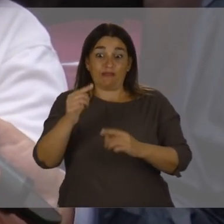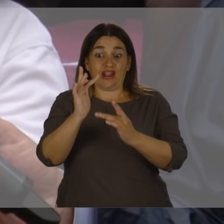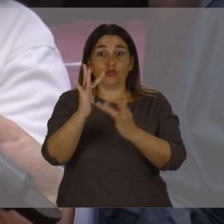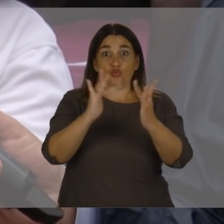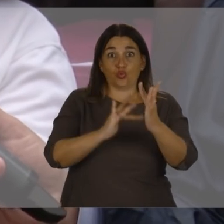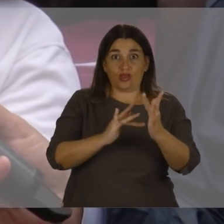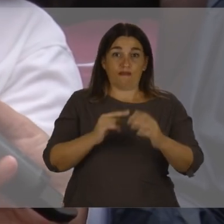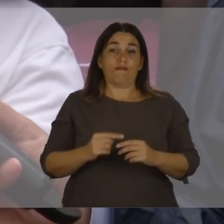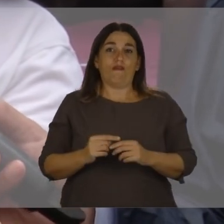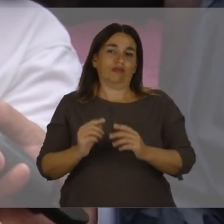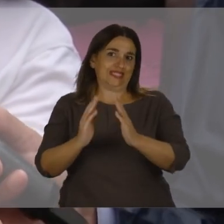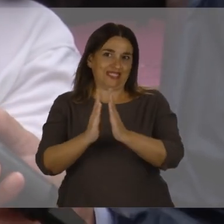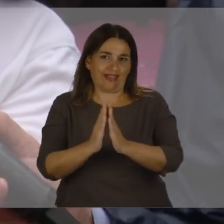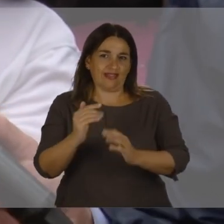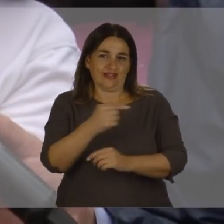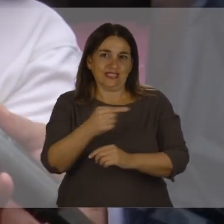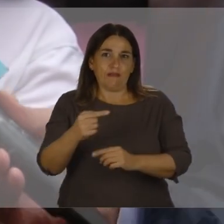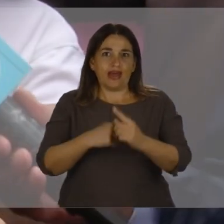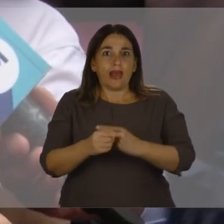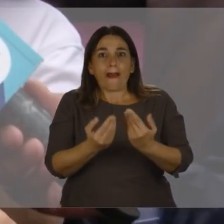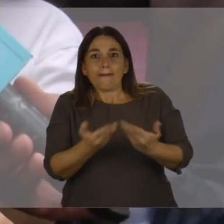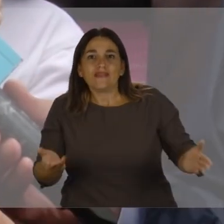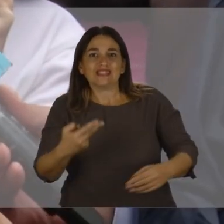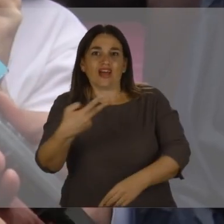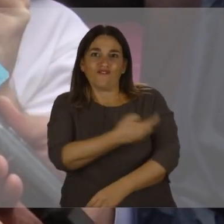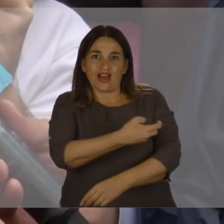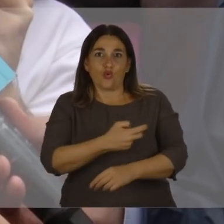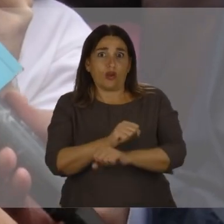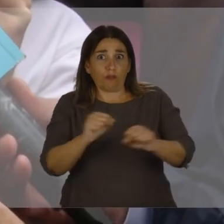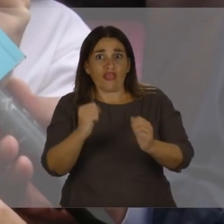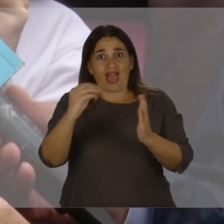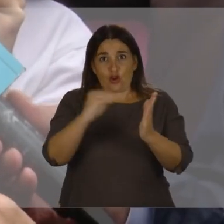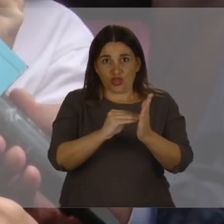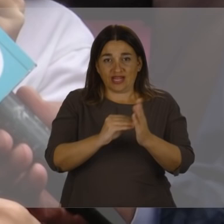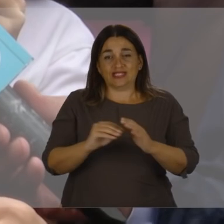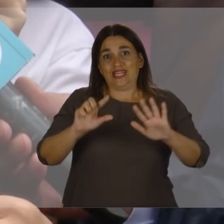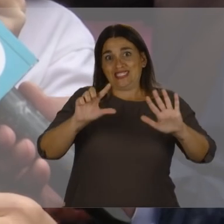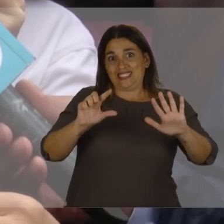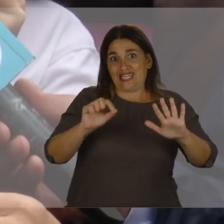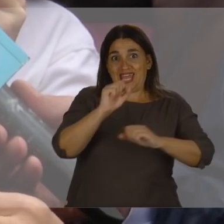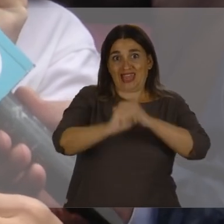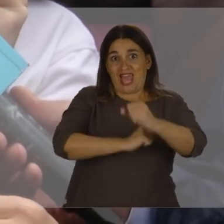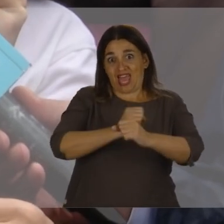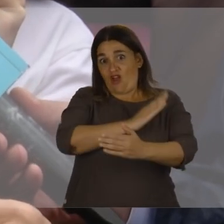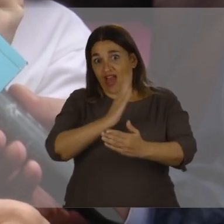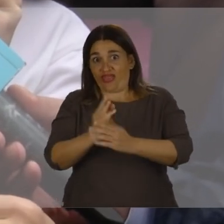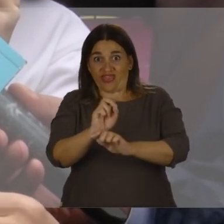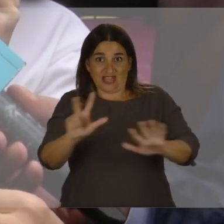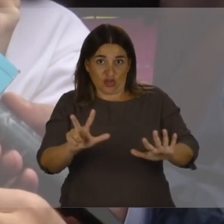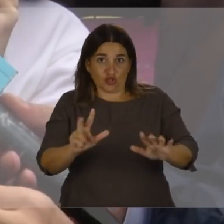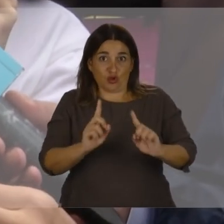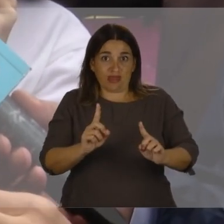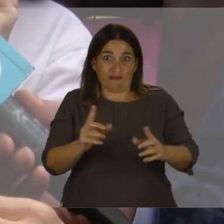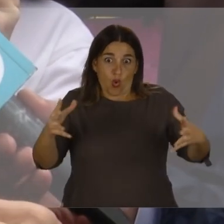Semana Santa, Semana de Turismo, abrimos la vacunación a aquellos de 70 a 18, 18 a